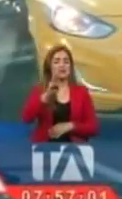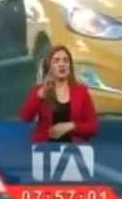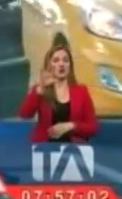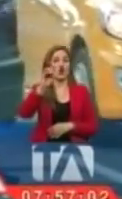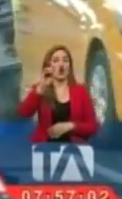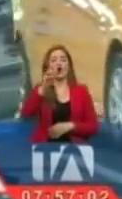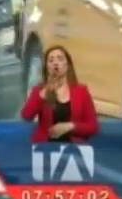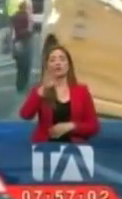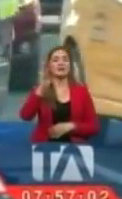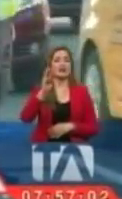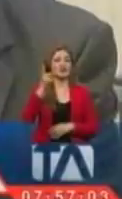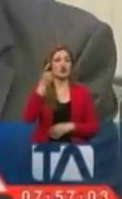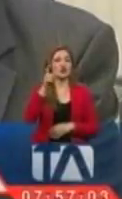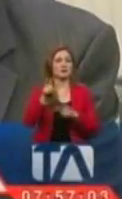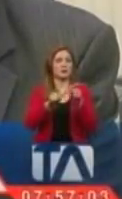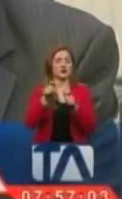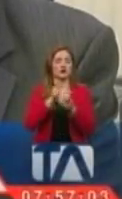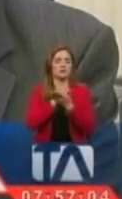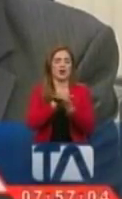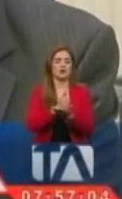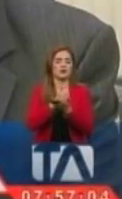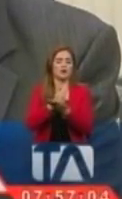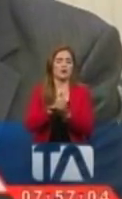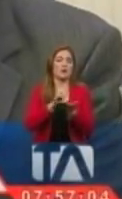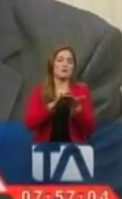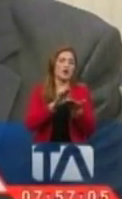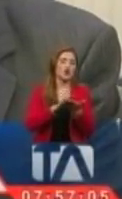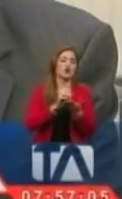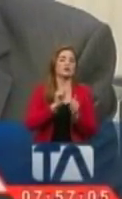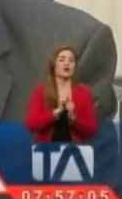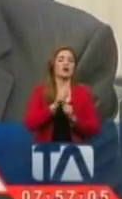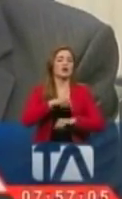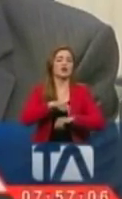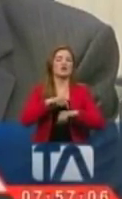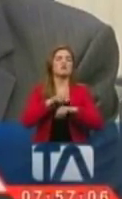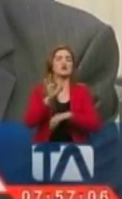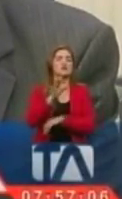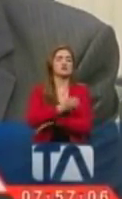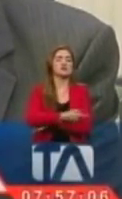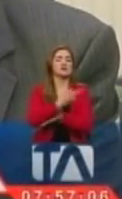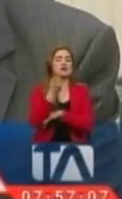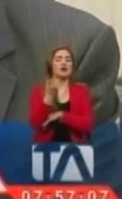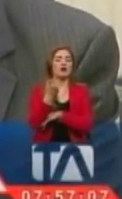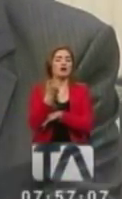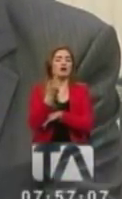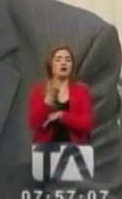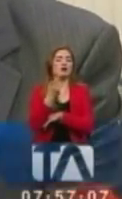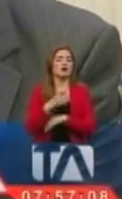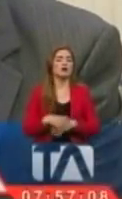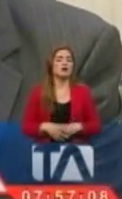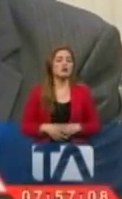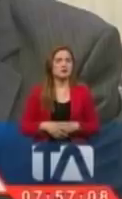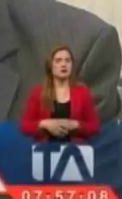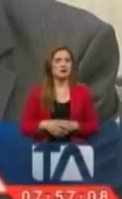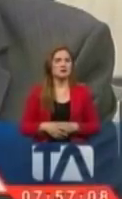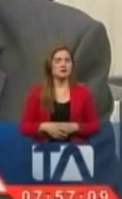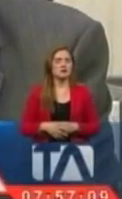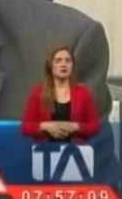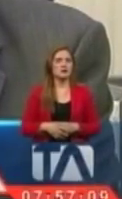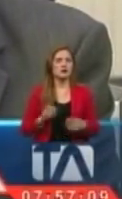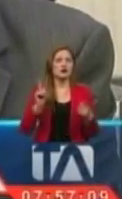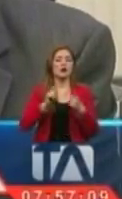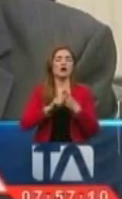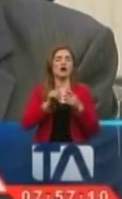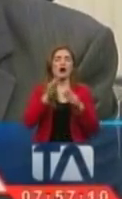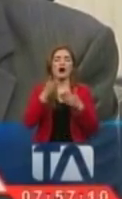usuarios serán beneficiados esto tienen que hacerlo tienen 90 días para hacerlo son como son mis días hábiles el tiempo